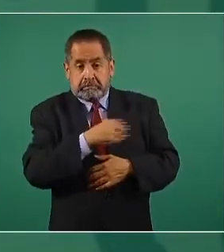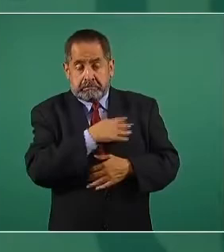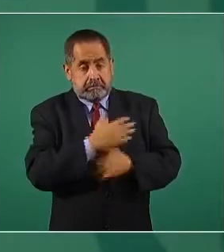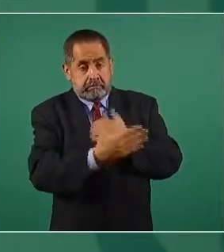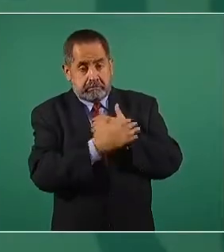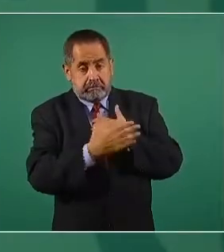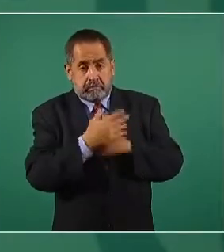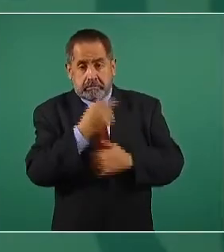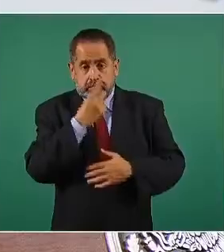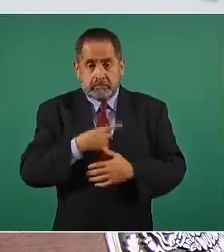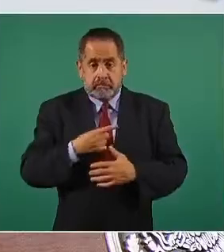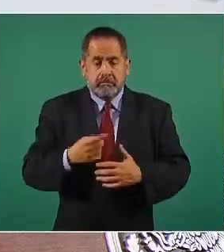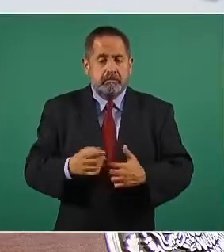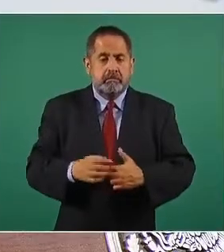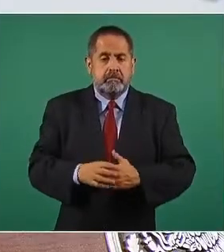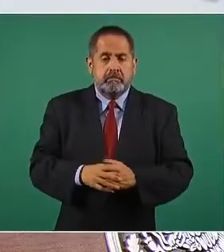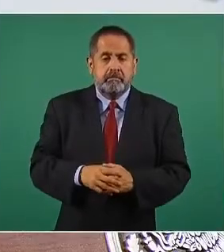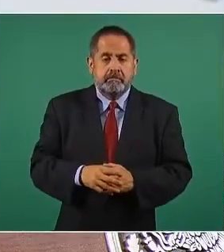la selva.